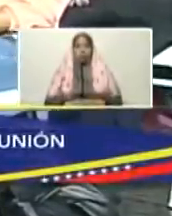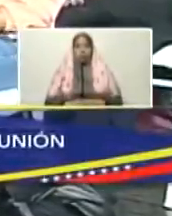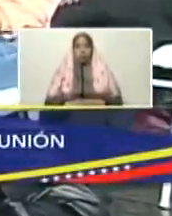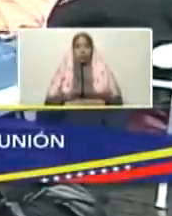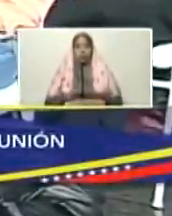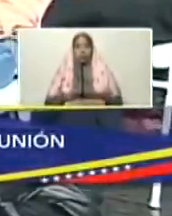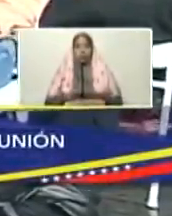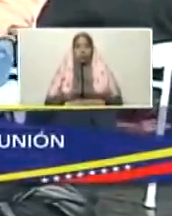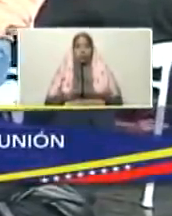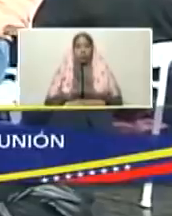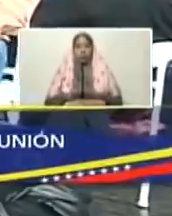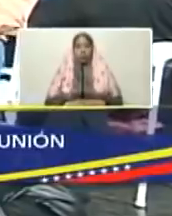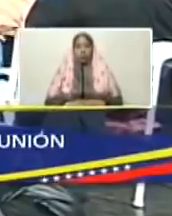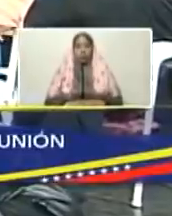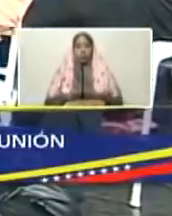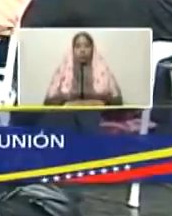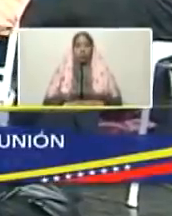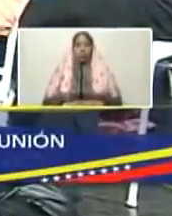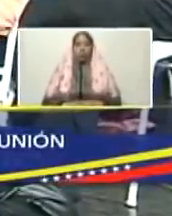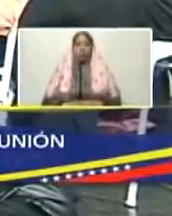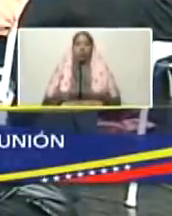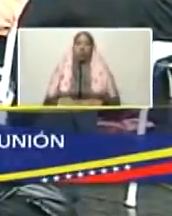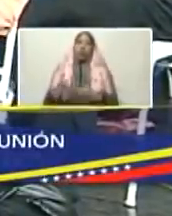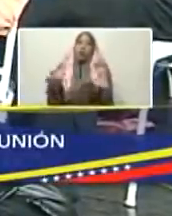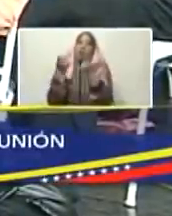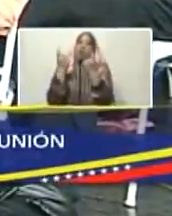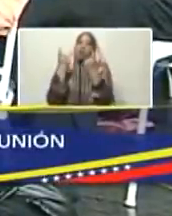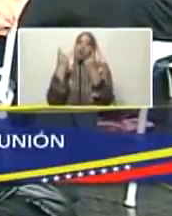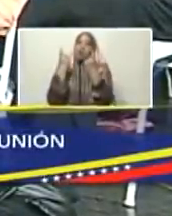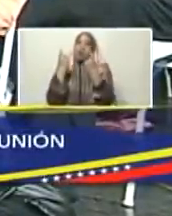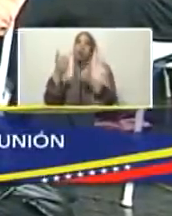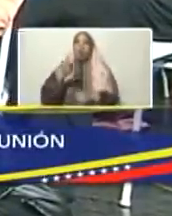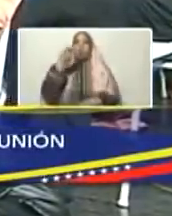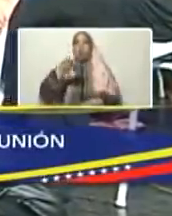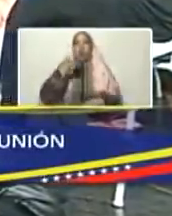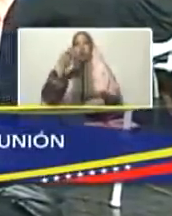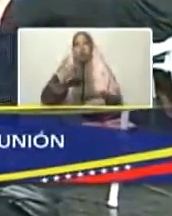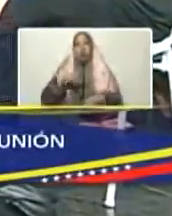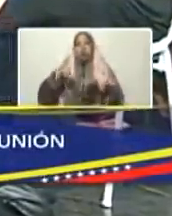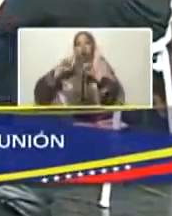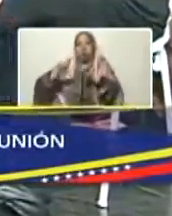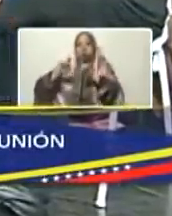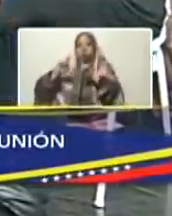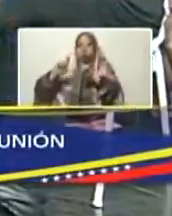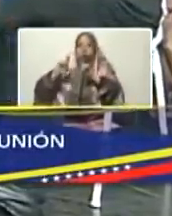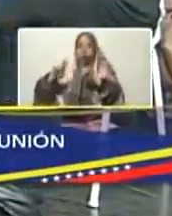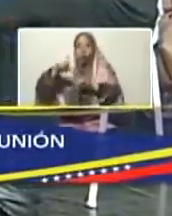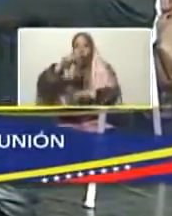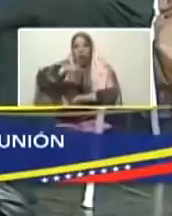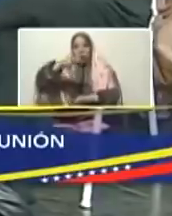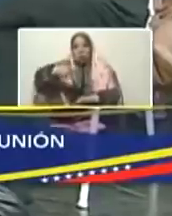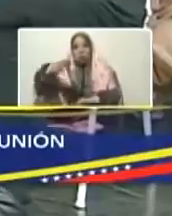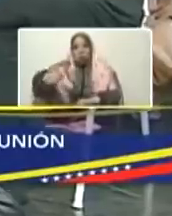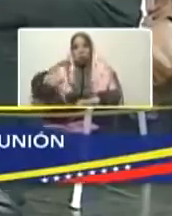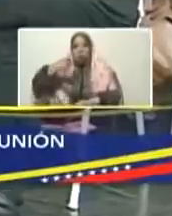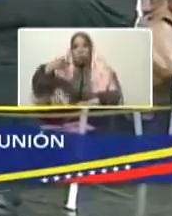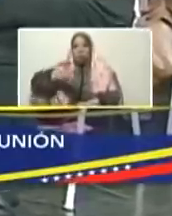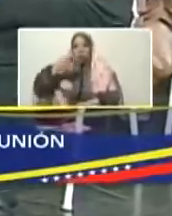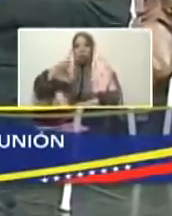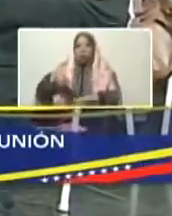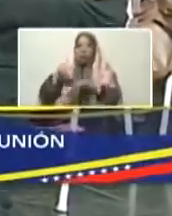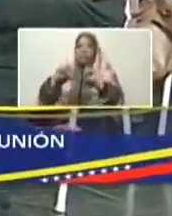arriba pues es la formación política ayer estábamos hablando de eso por la vicepresidenta